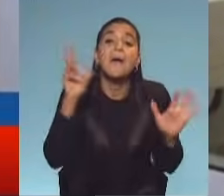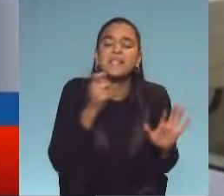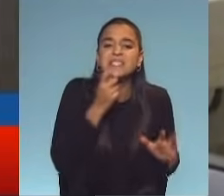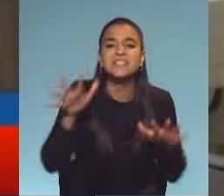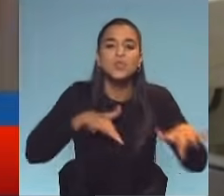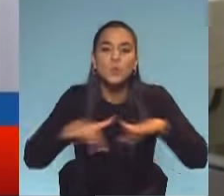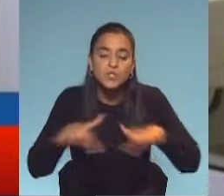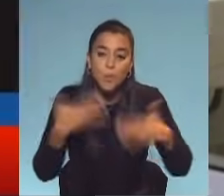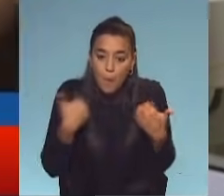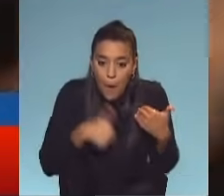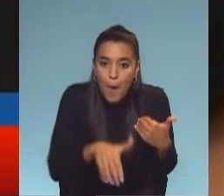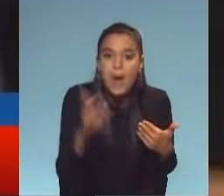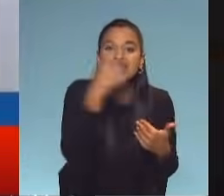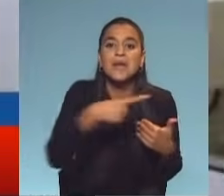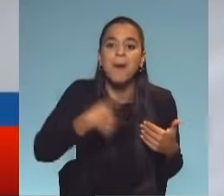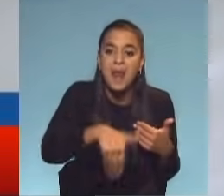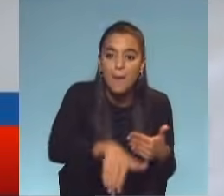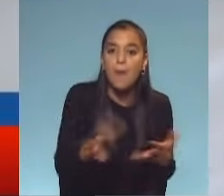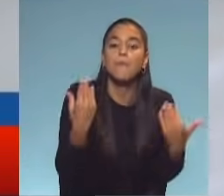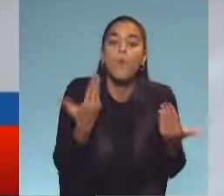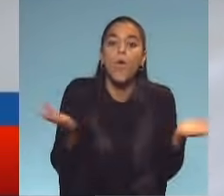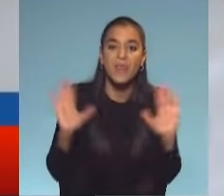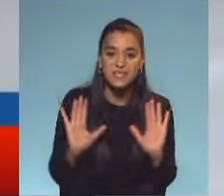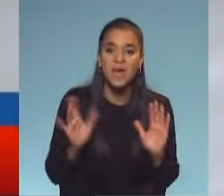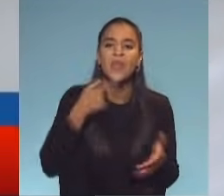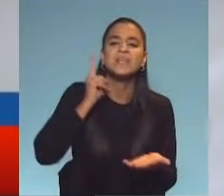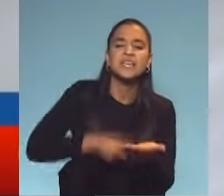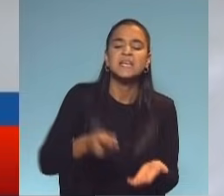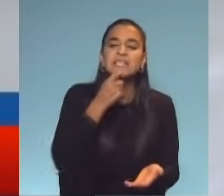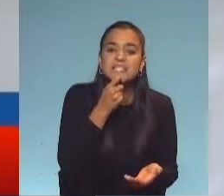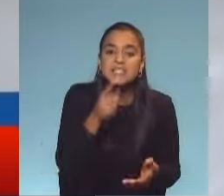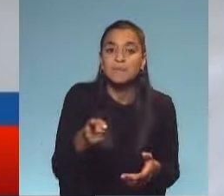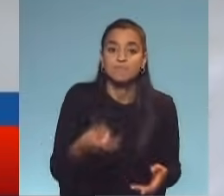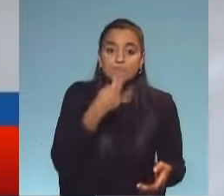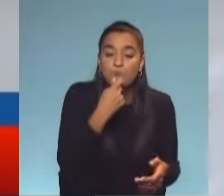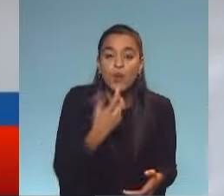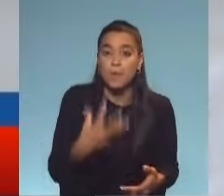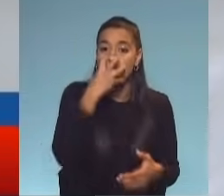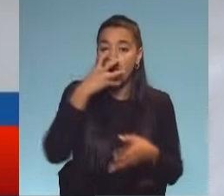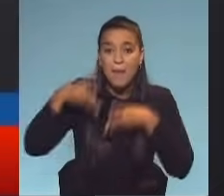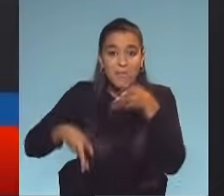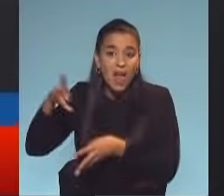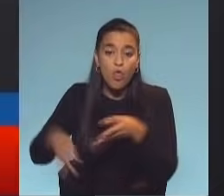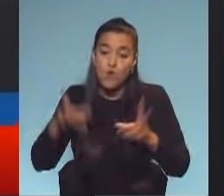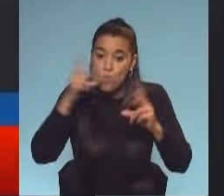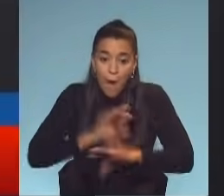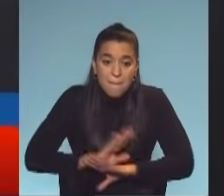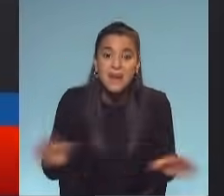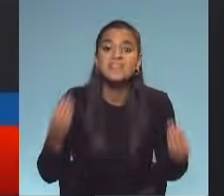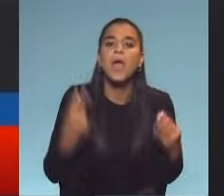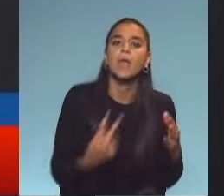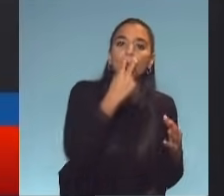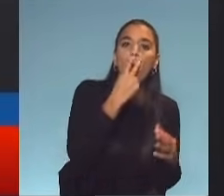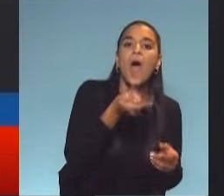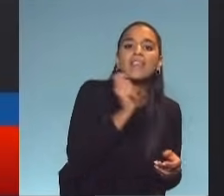muy posible en las próximas semanas, que se tenga que decidir sobre la base de que no alcancen los respiradores a quién intubar y a